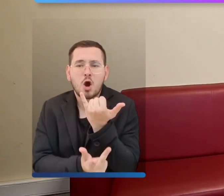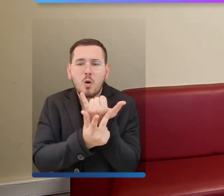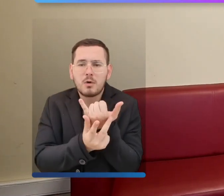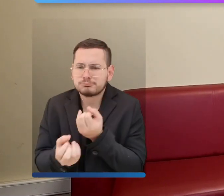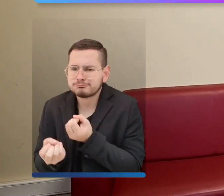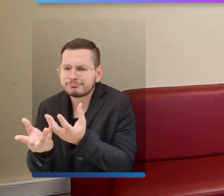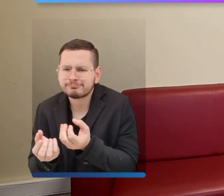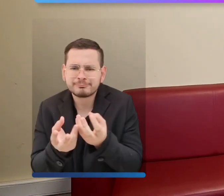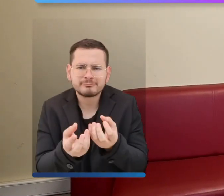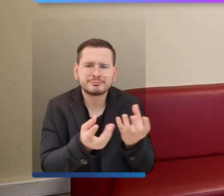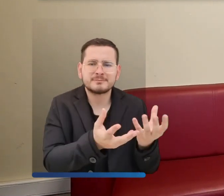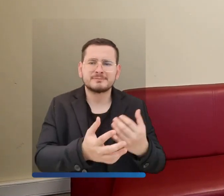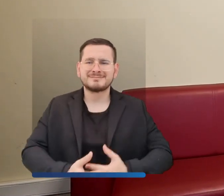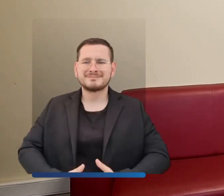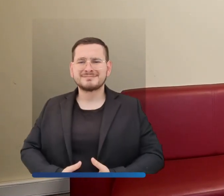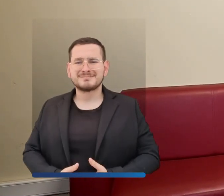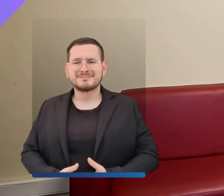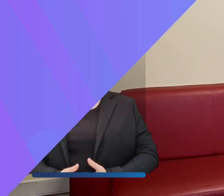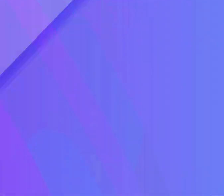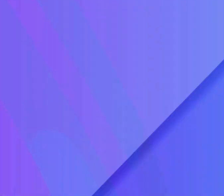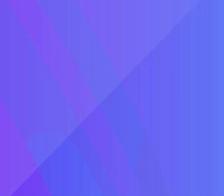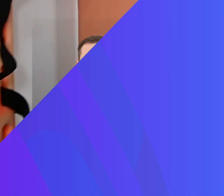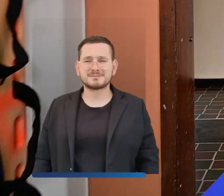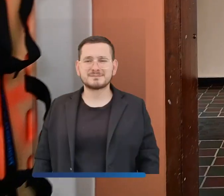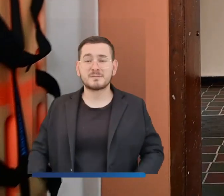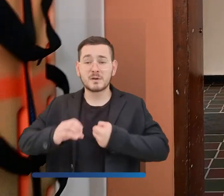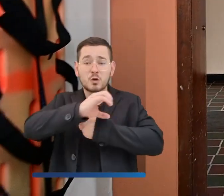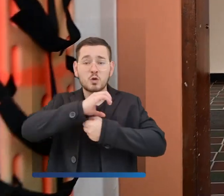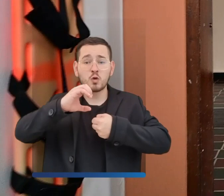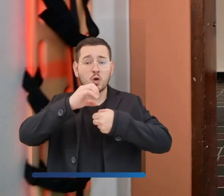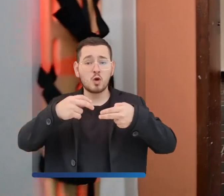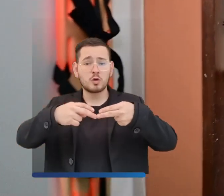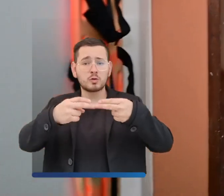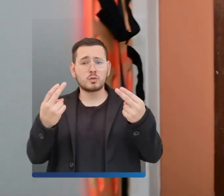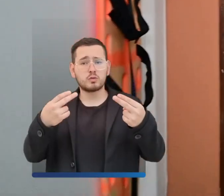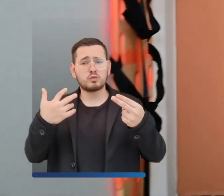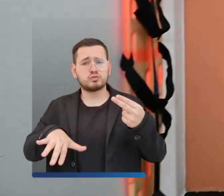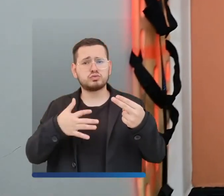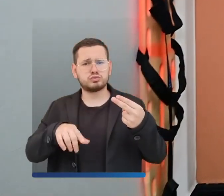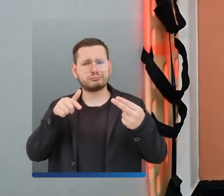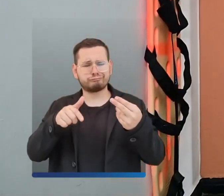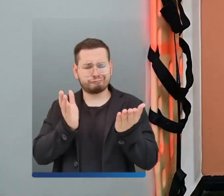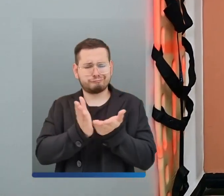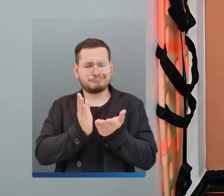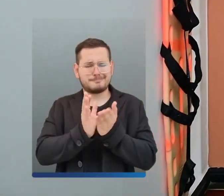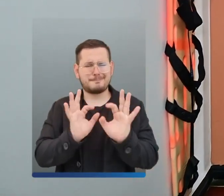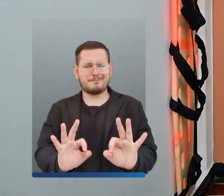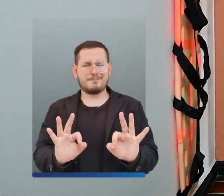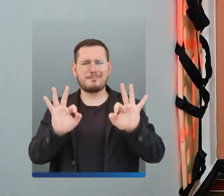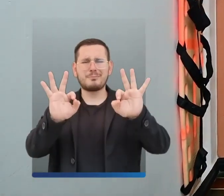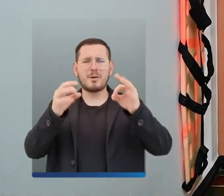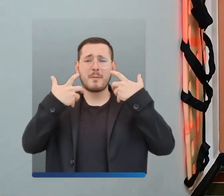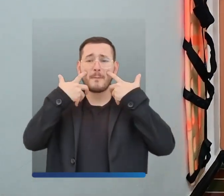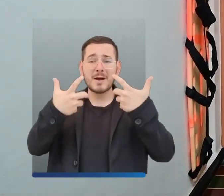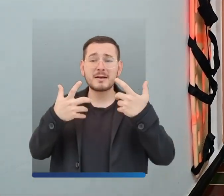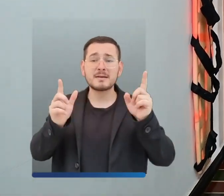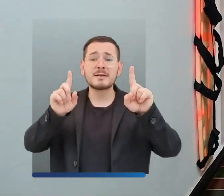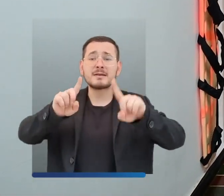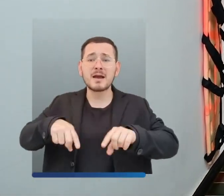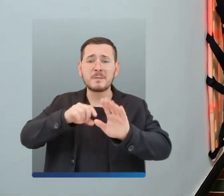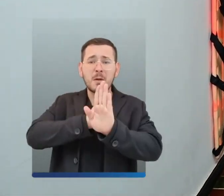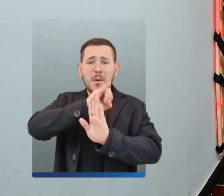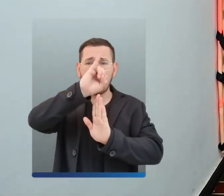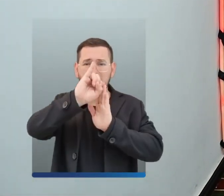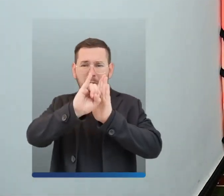menstruales a mujeres de nuestra capital. Tunja continúa destacándose por su calidad educativa y además por ser